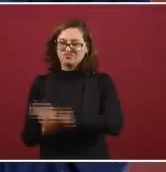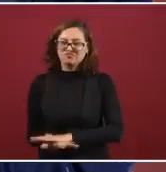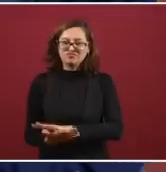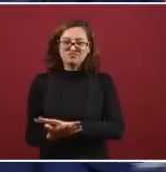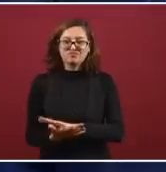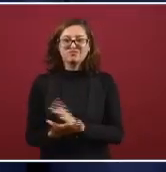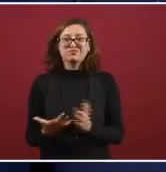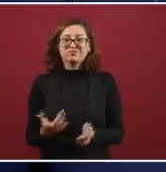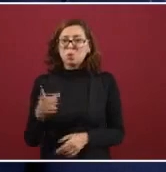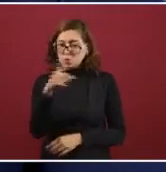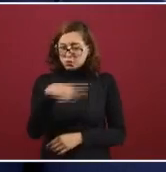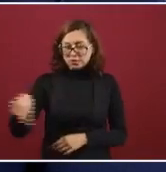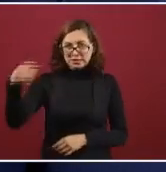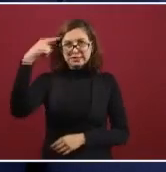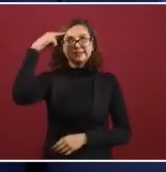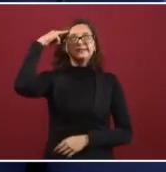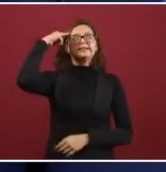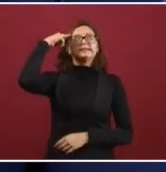no lo pierdan de vista.